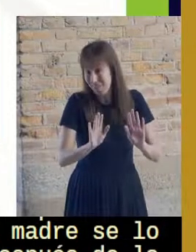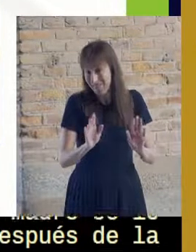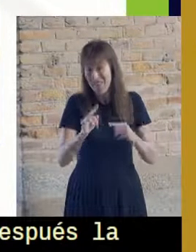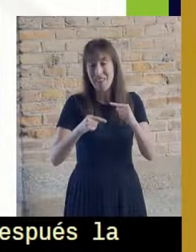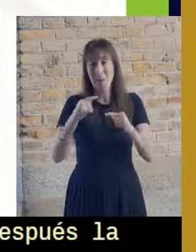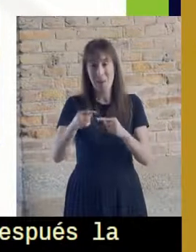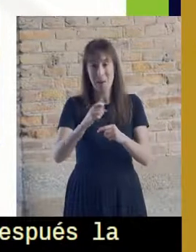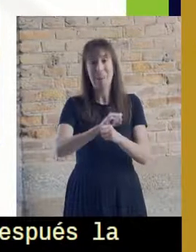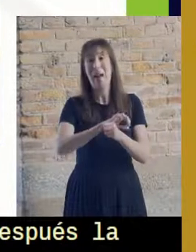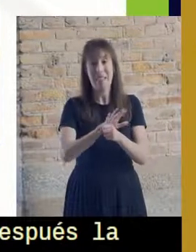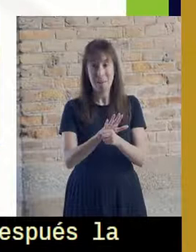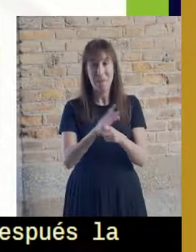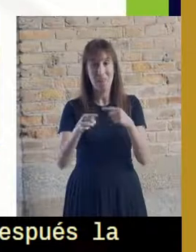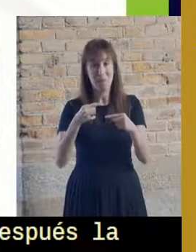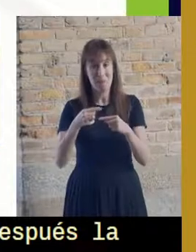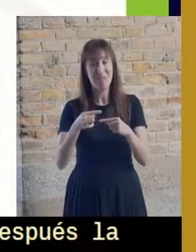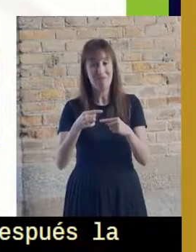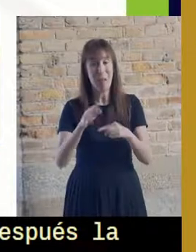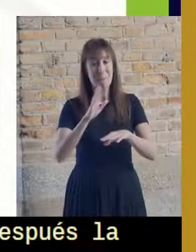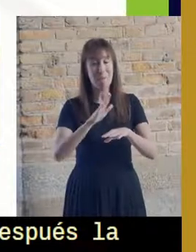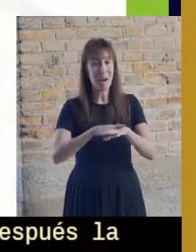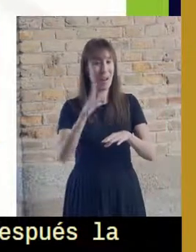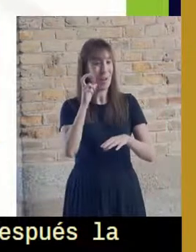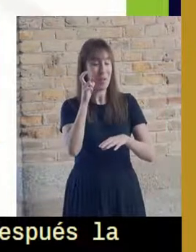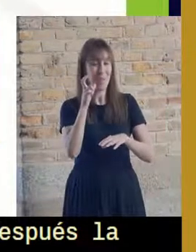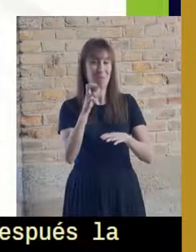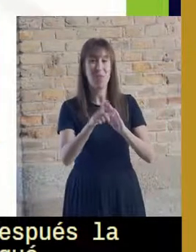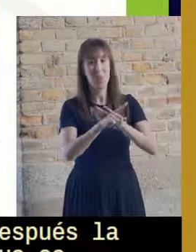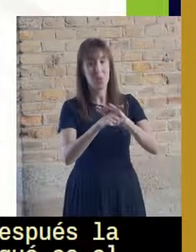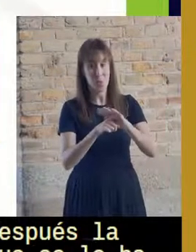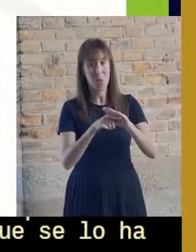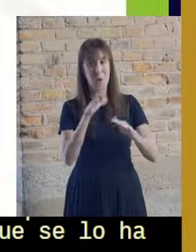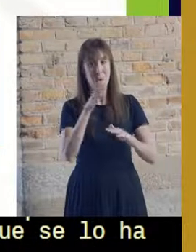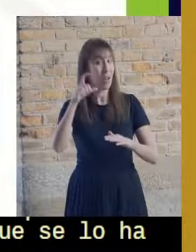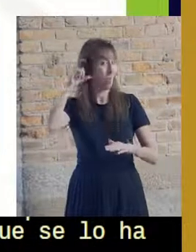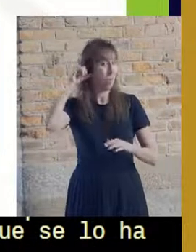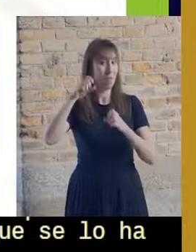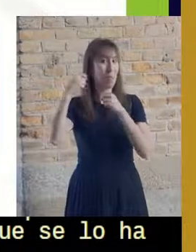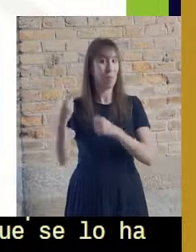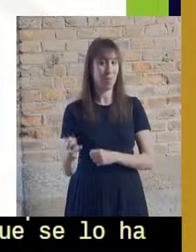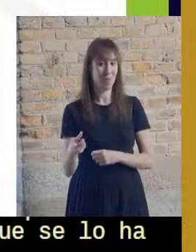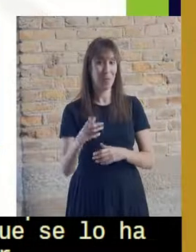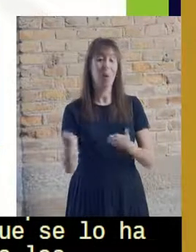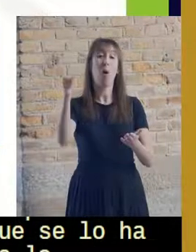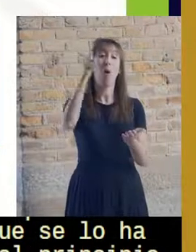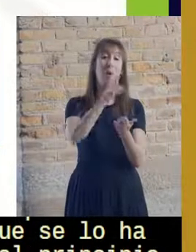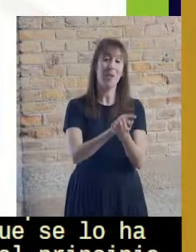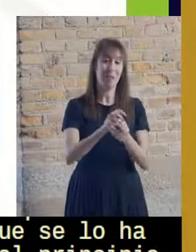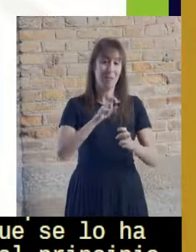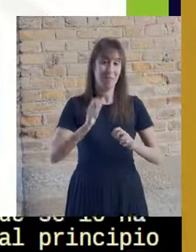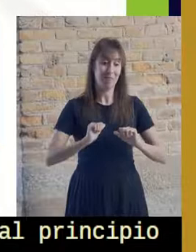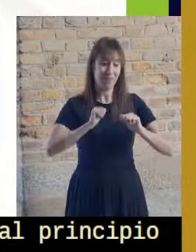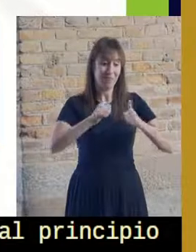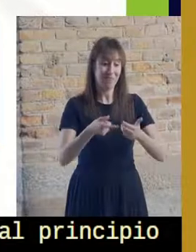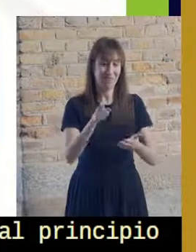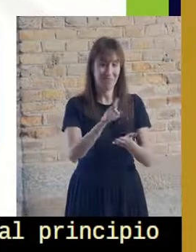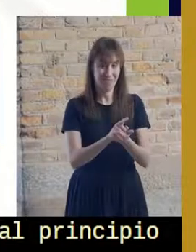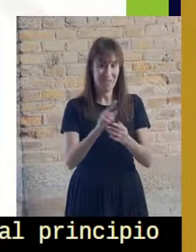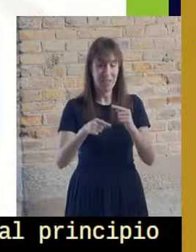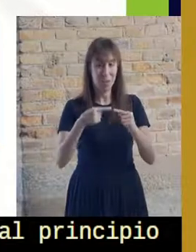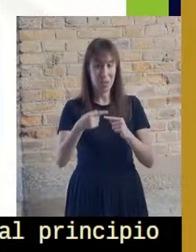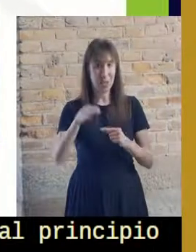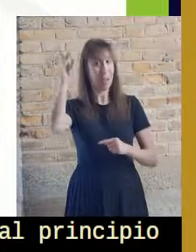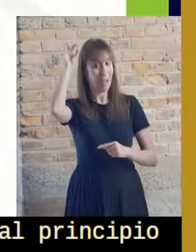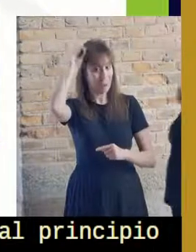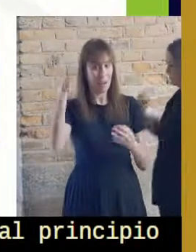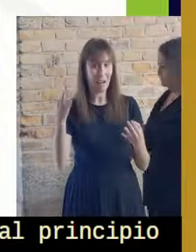pandemia ha sido un retraso para su audición porque se lo ha dejado de poner Entonces ahora volvemos otra vez al principio y luego está el implante el